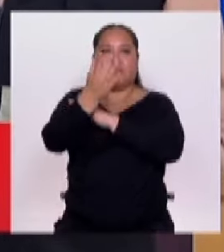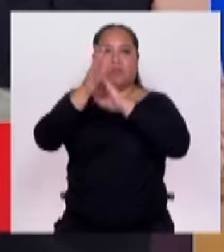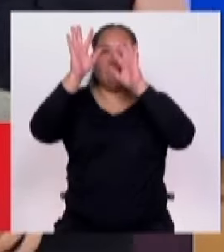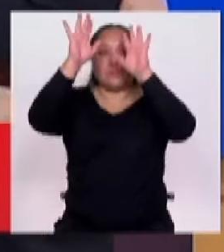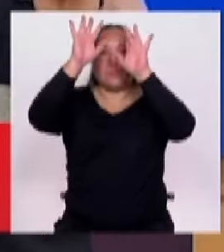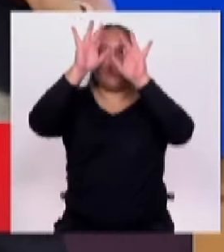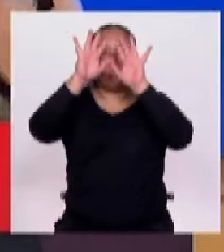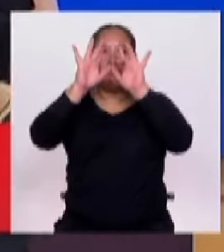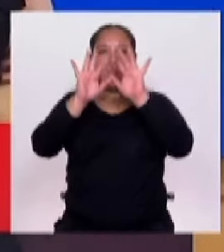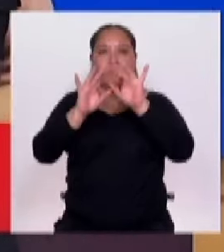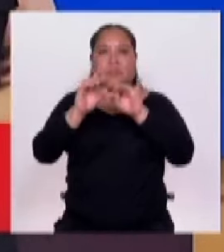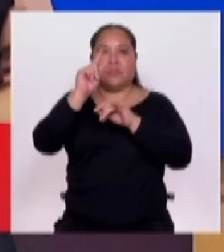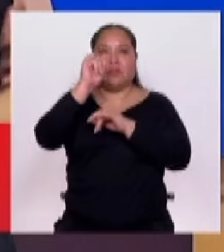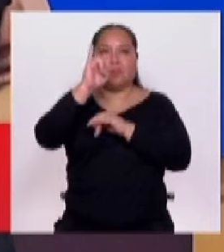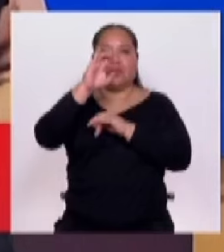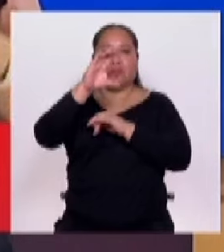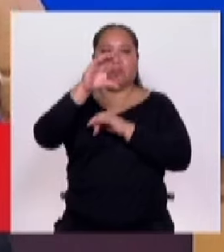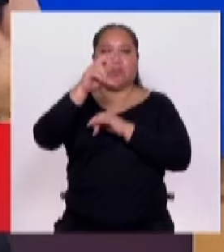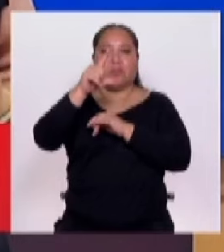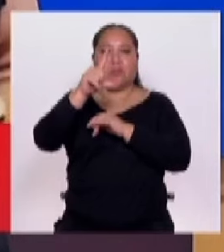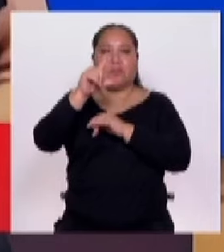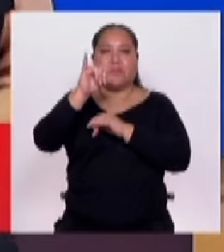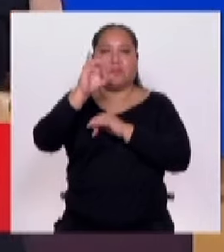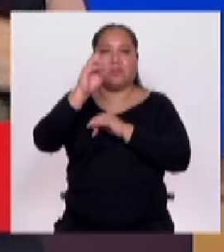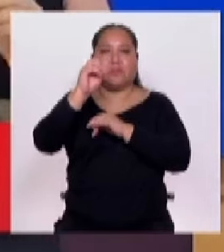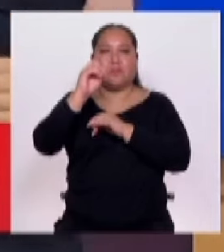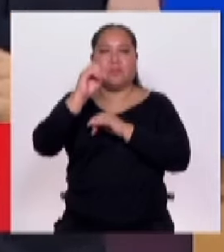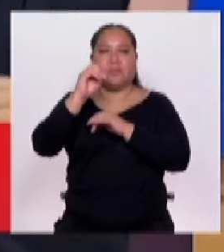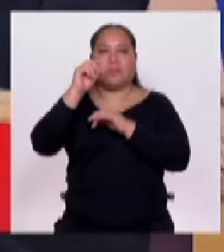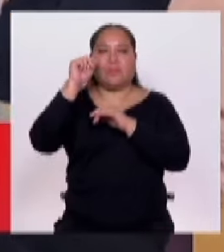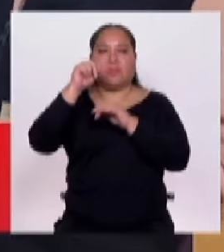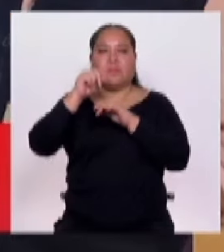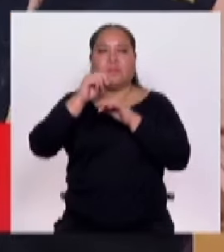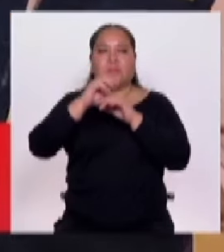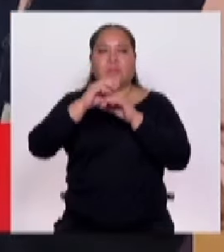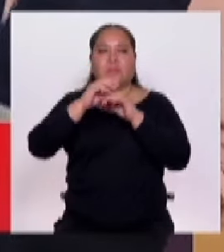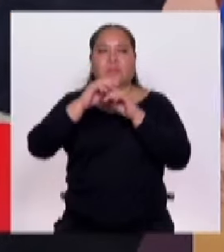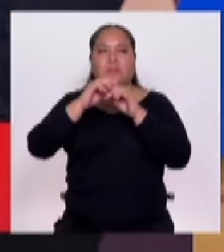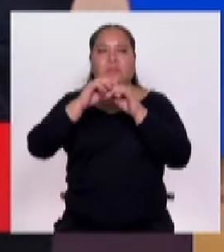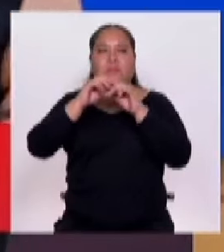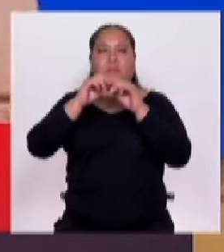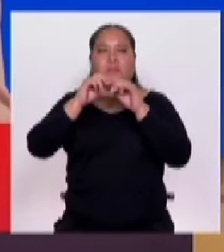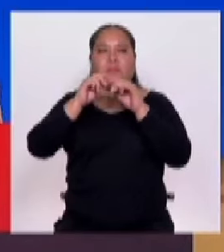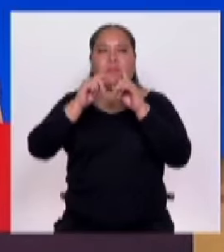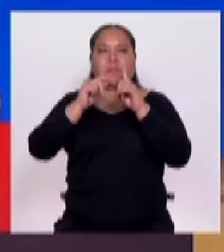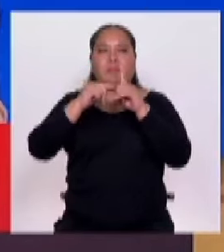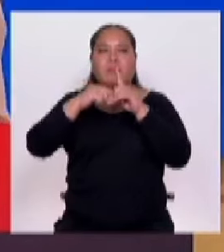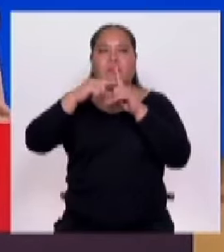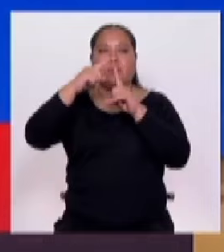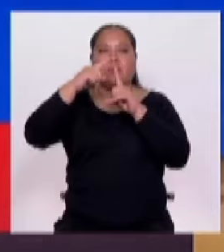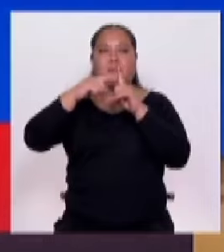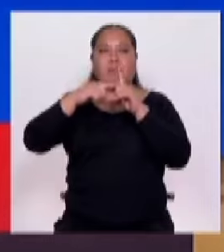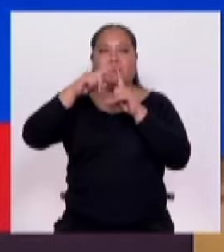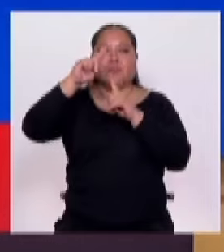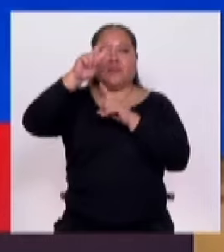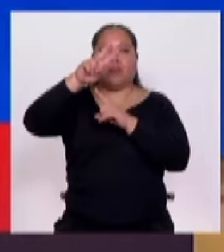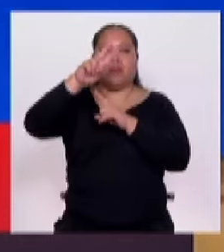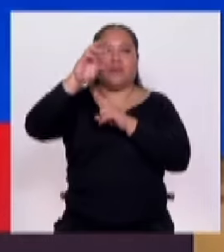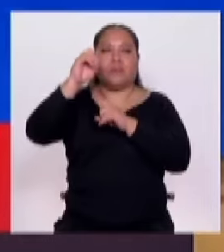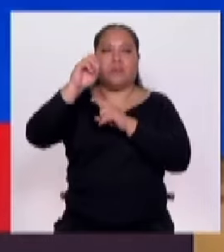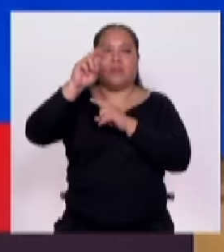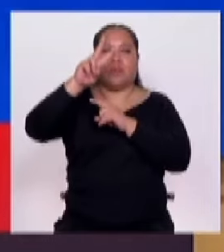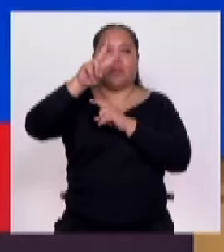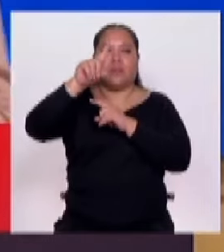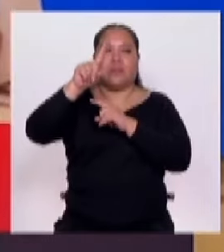zona de ticlio en cuanto a las temperaturas a esta hora de la mañana estamos registrando valores de entre 20 21 inclusive 22